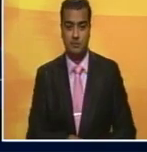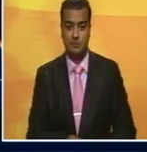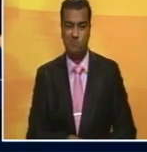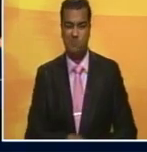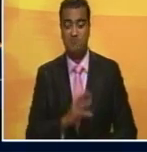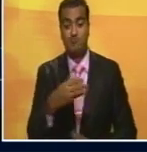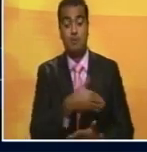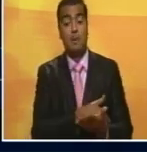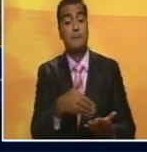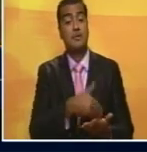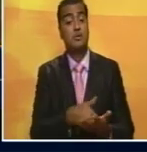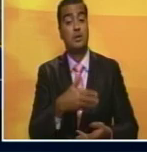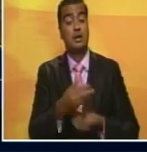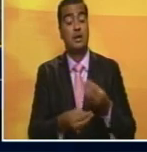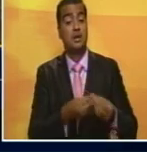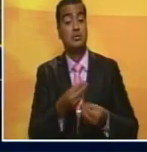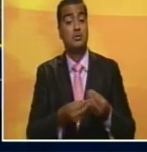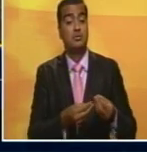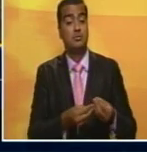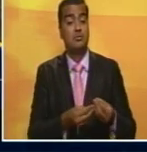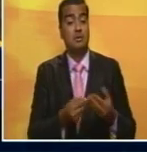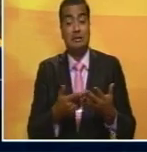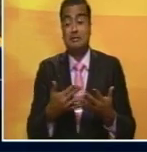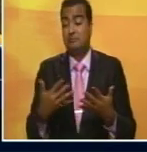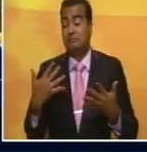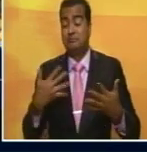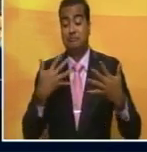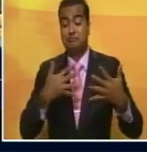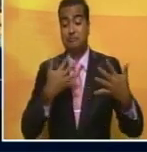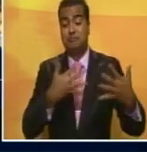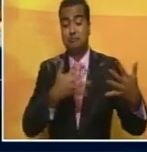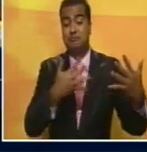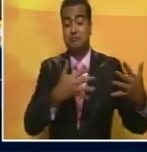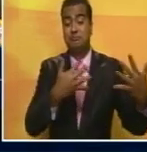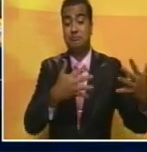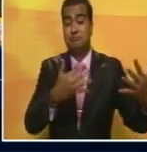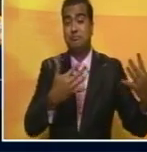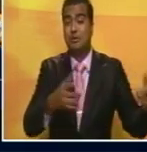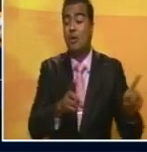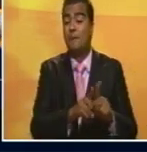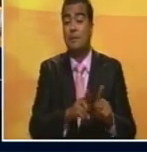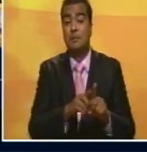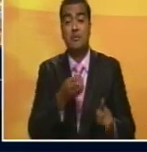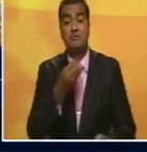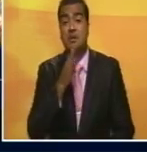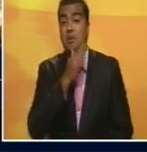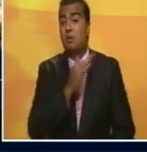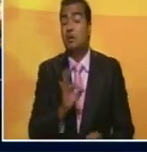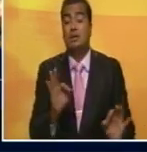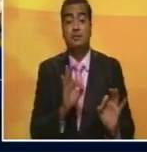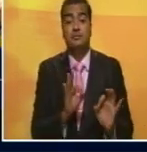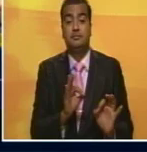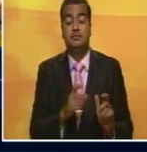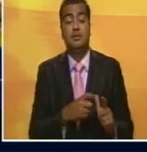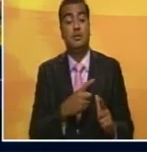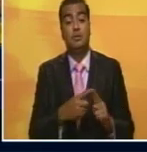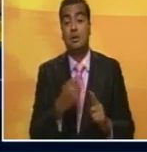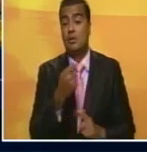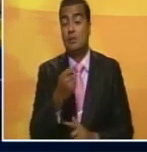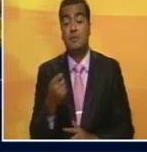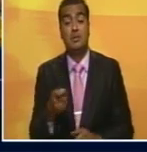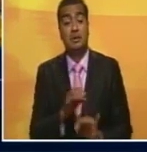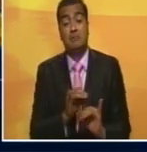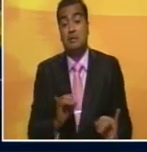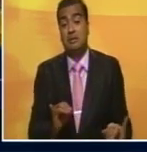6 billones creados que van corriendo atrás de los mismos o menos bienes, entonces no alcanza y entonces los precios